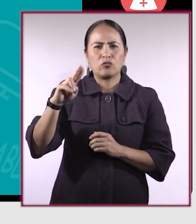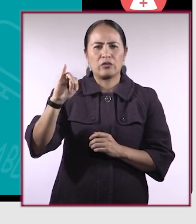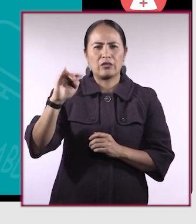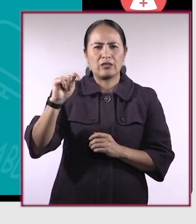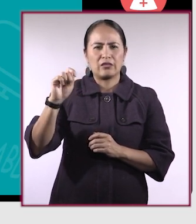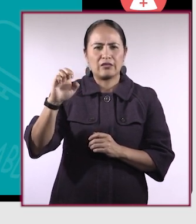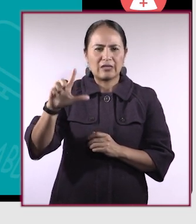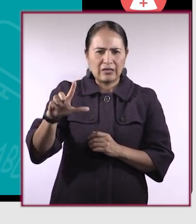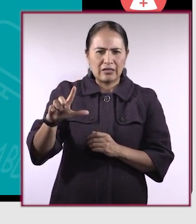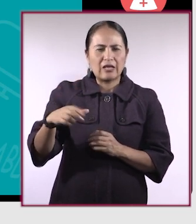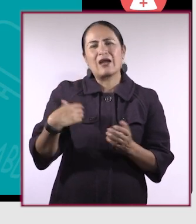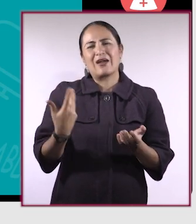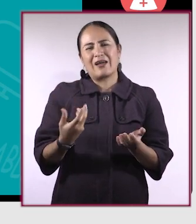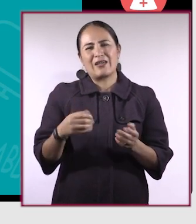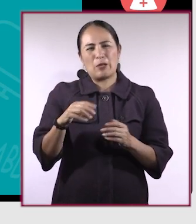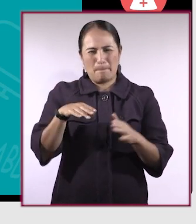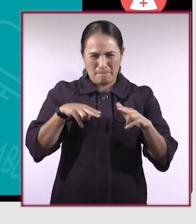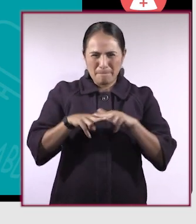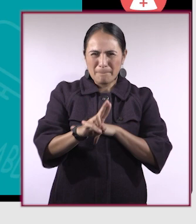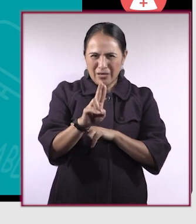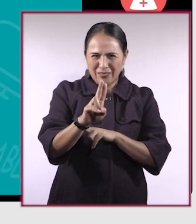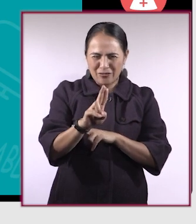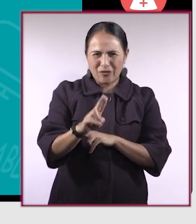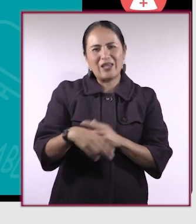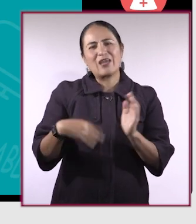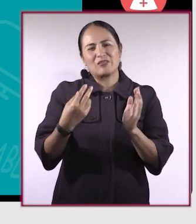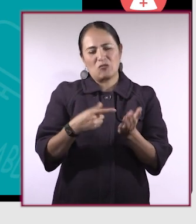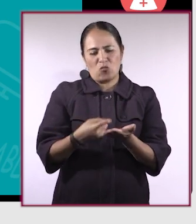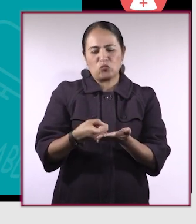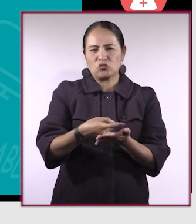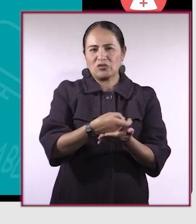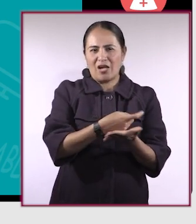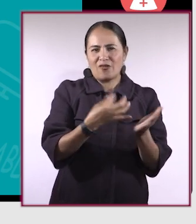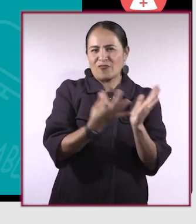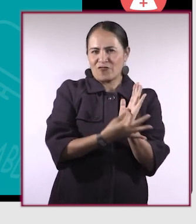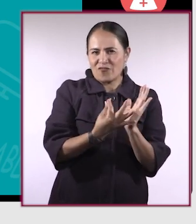El gusano de fierro, ¿sí? El metro, ¿sí? Entonces,